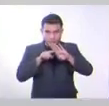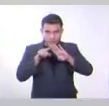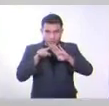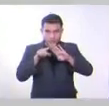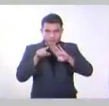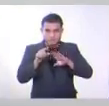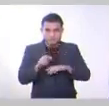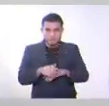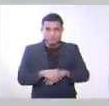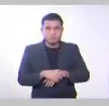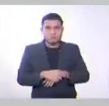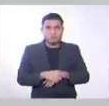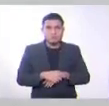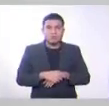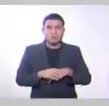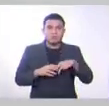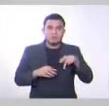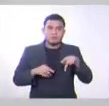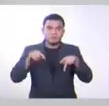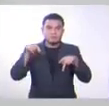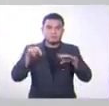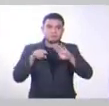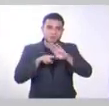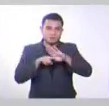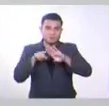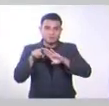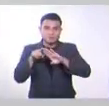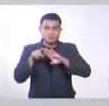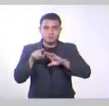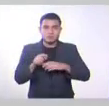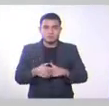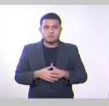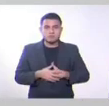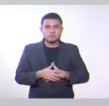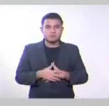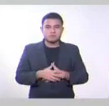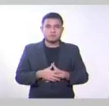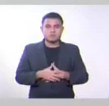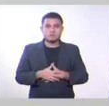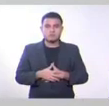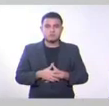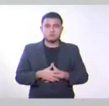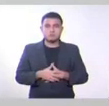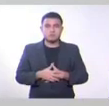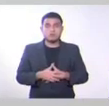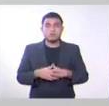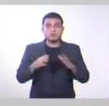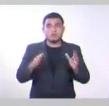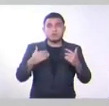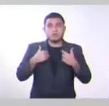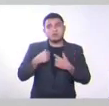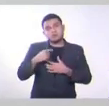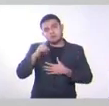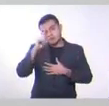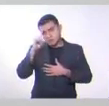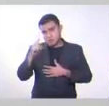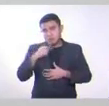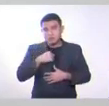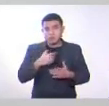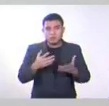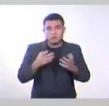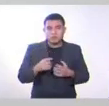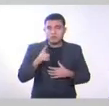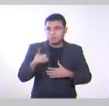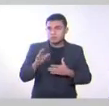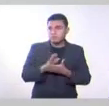el segmento que une esos dos puntos y encontrar esa longitud. Dijiste que ya tenías una idea, así que quiero que la